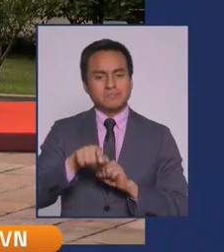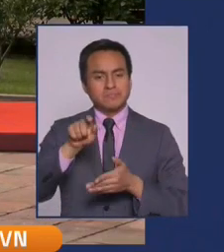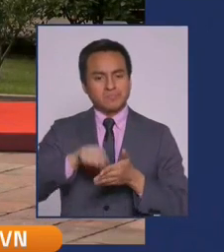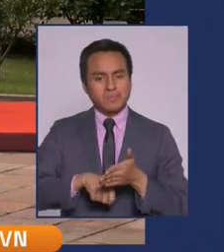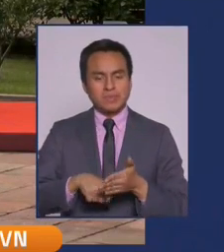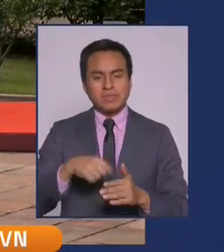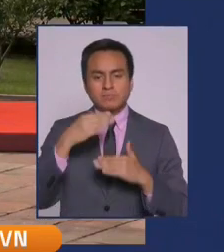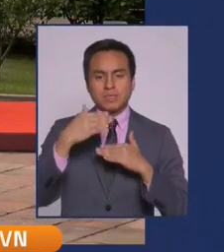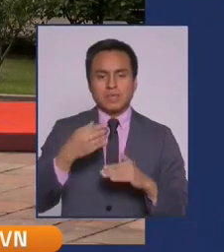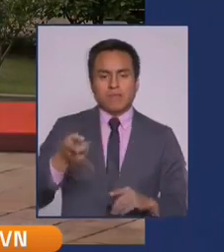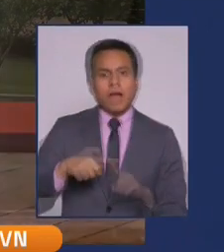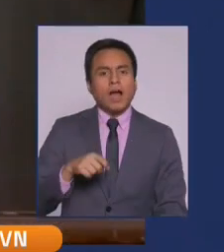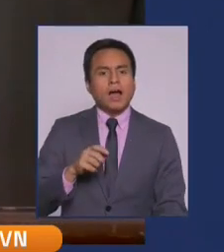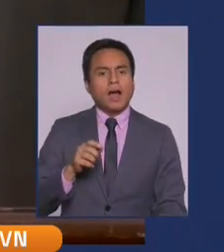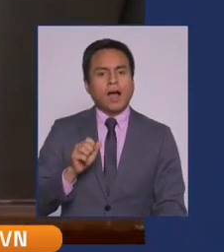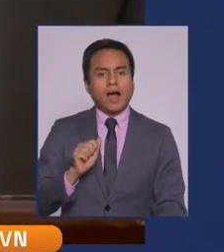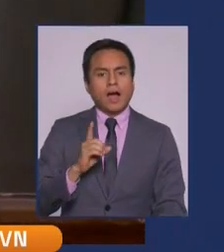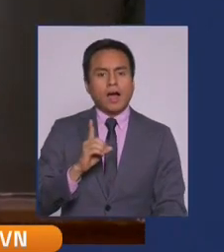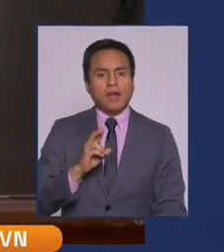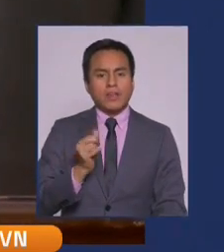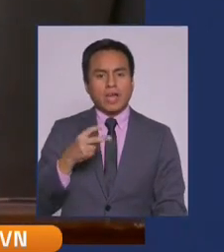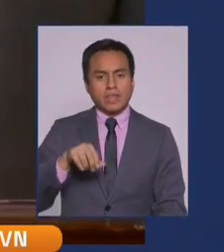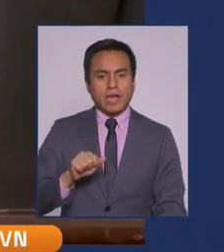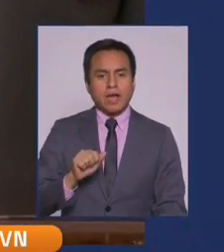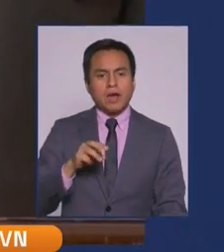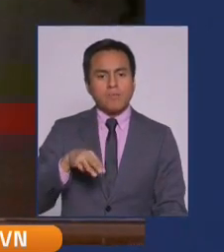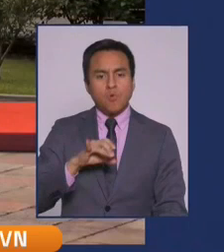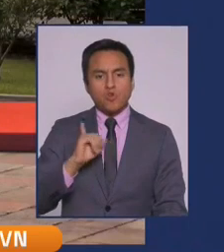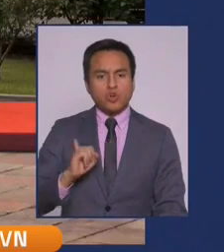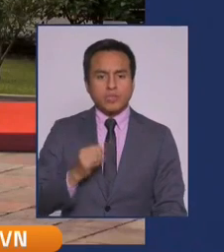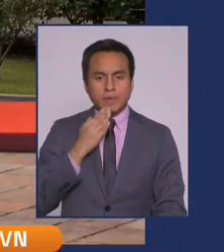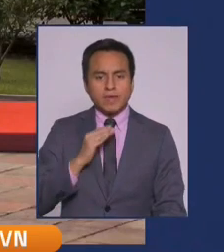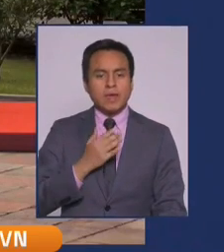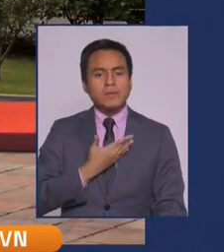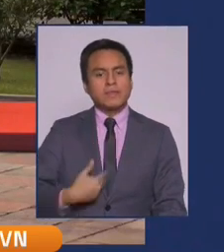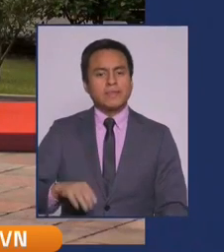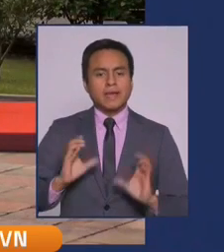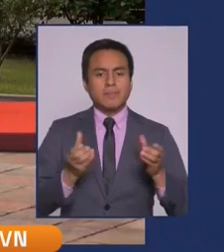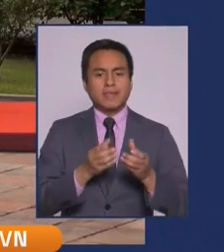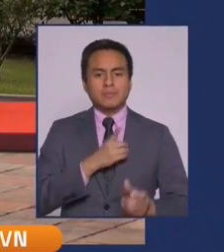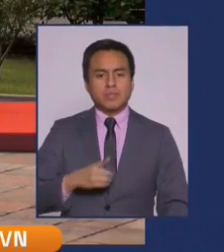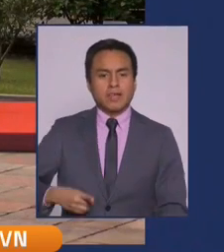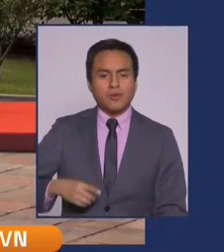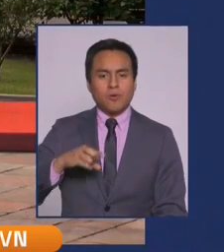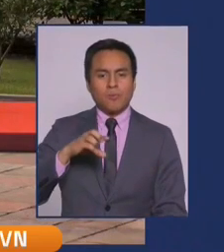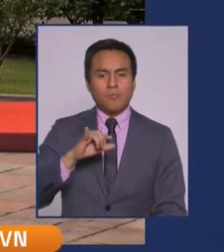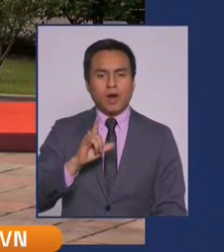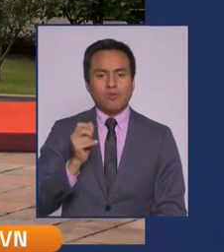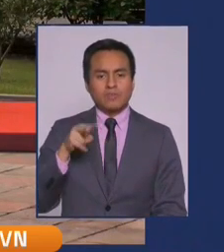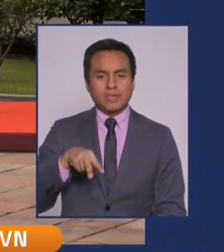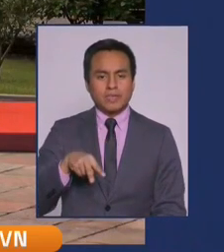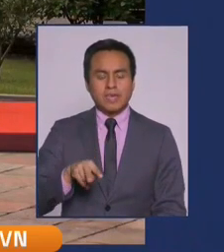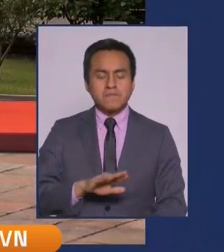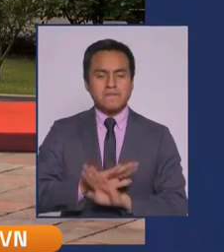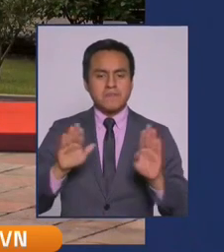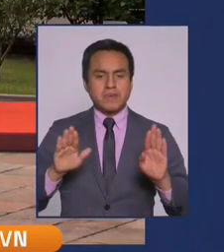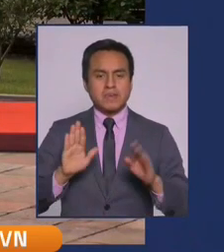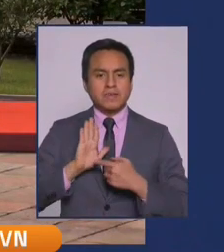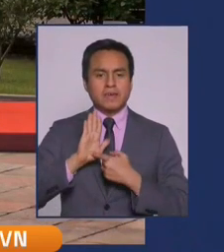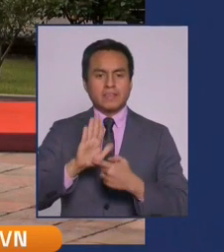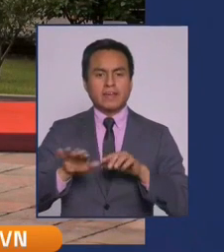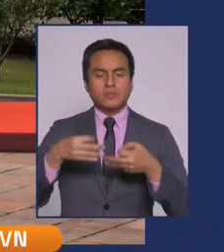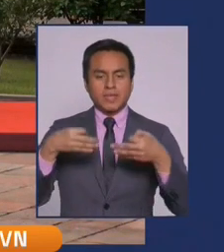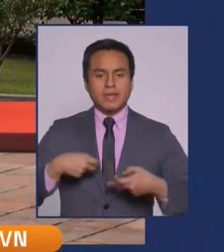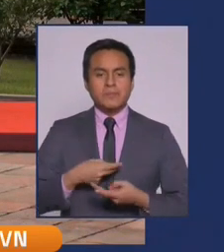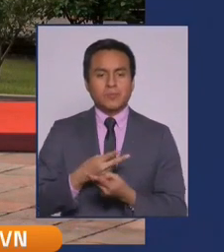Y por lo tanto, eso nosotros dijimos que nos parecía. Eso mismo fue el argumento del Senado, ¿eh? Y fue el argumento del gobierno. Lo que pasa es